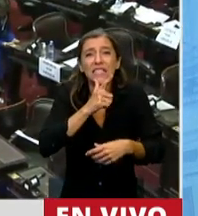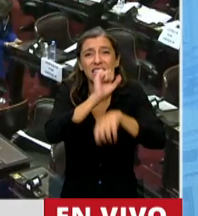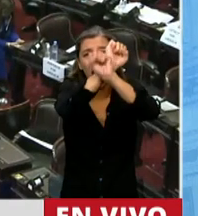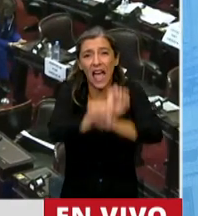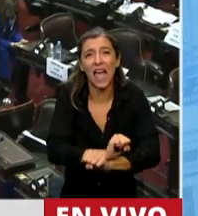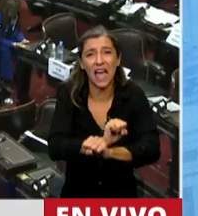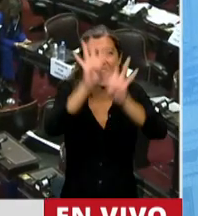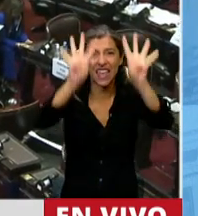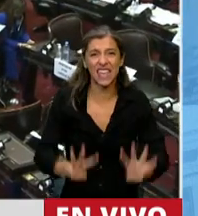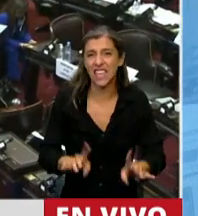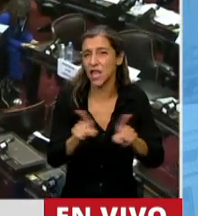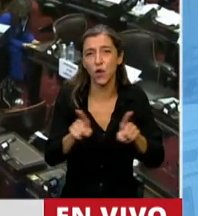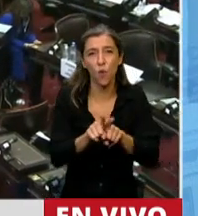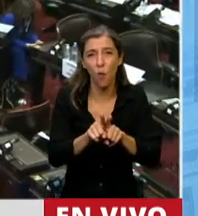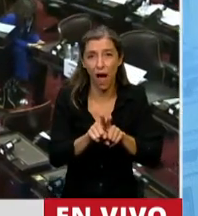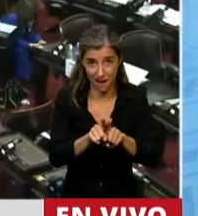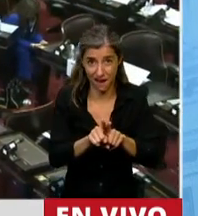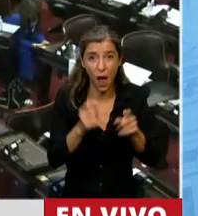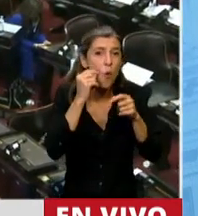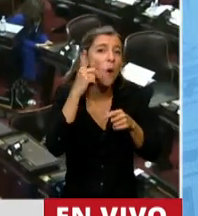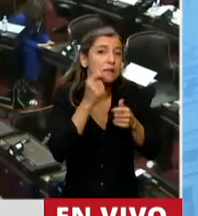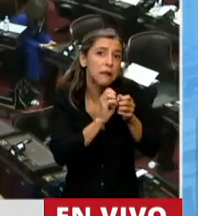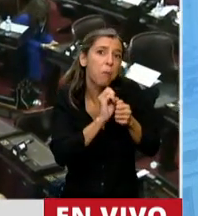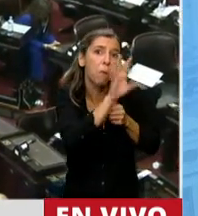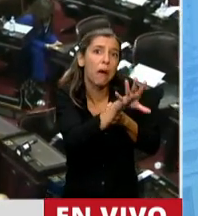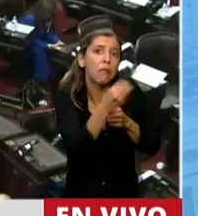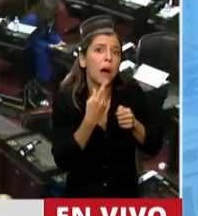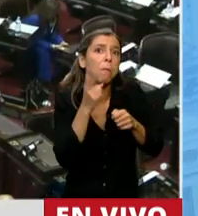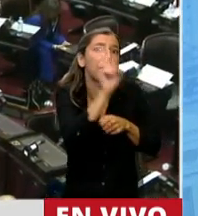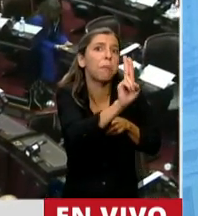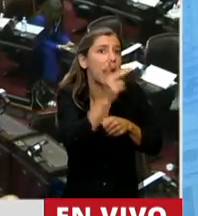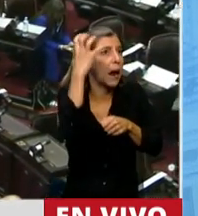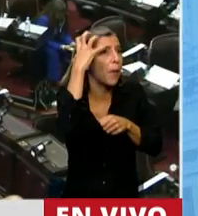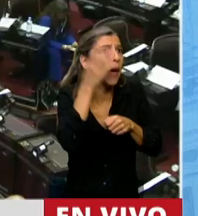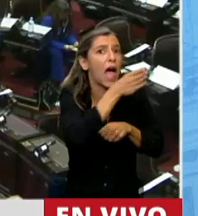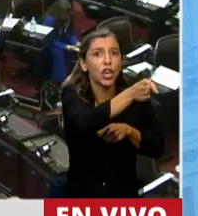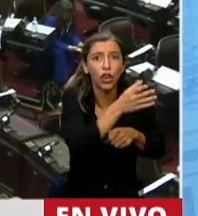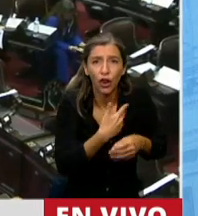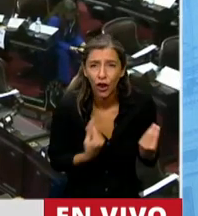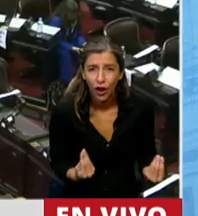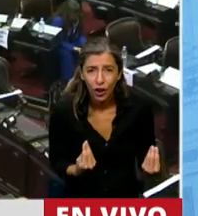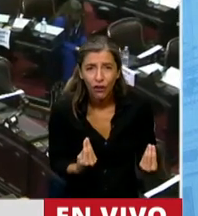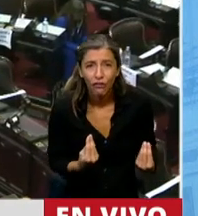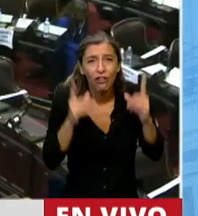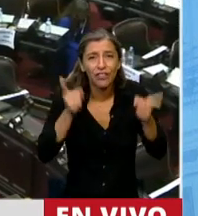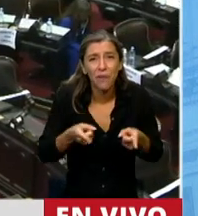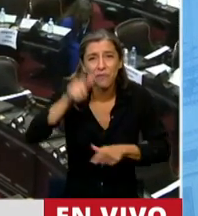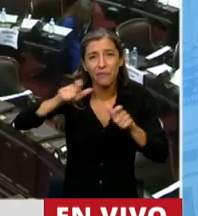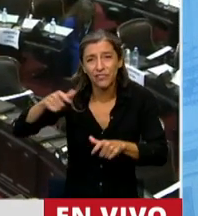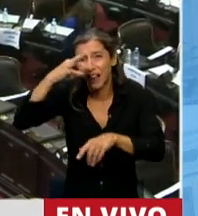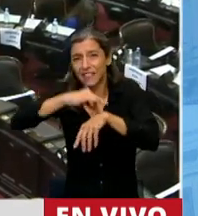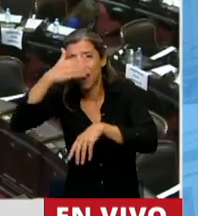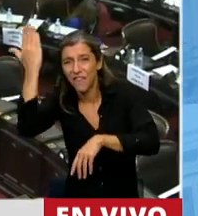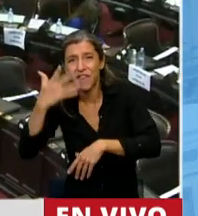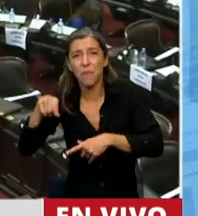por WhatsApp para ir al baño, donde han mezclado positivos con no positivos, se han llevado familias enteras por la noche